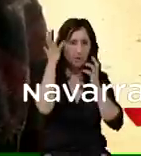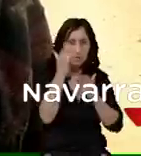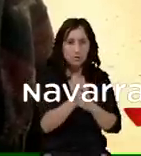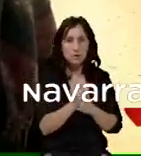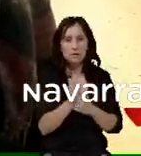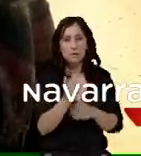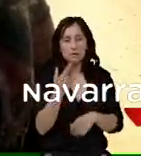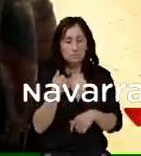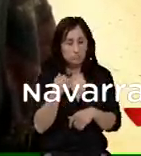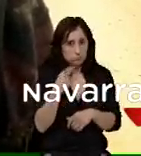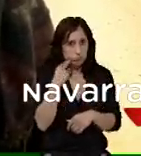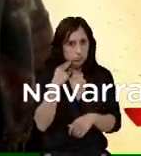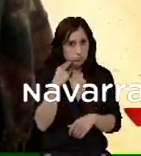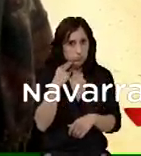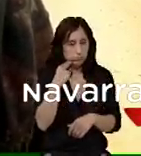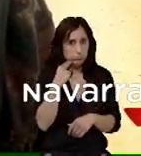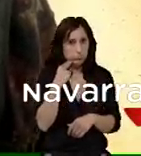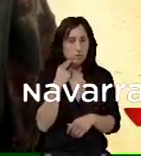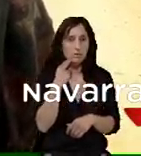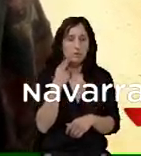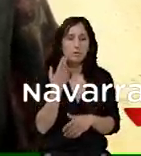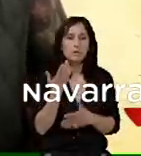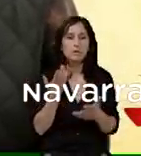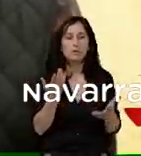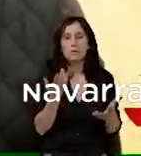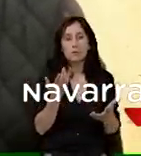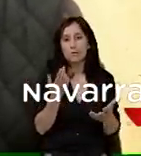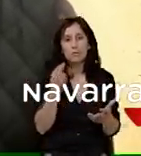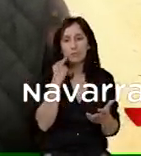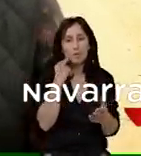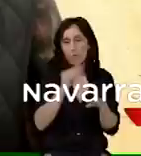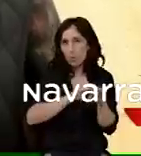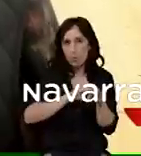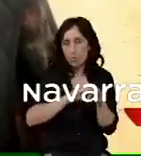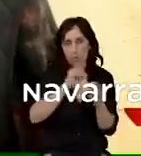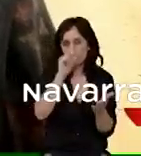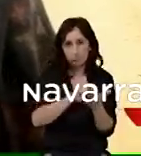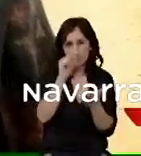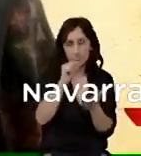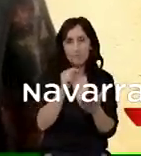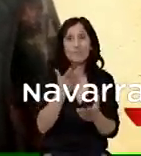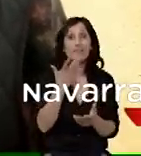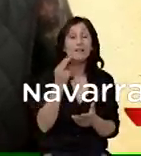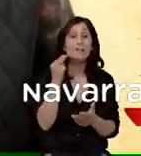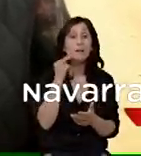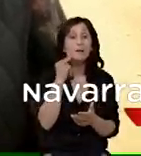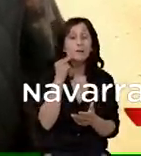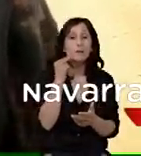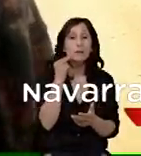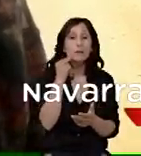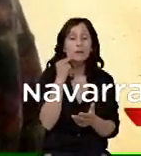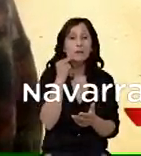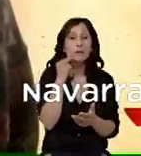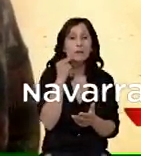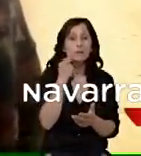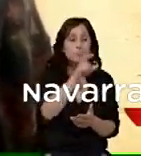Entonces yo llegué a pasar miedo. Pero vamos, el miedo se cura pronto. Porque si pasas miedo y te vas a donde está el otro,